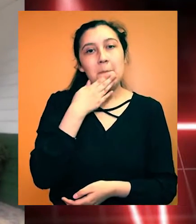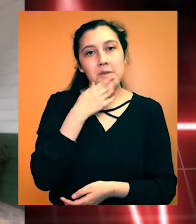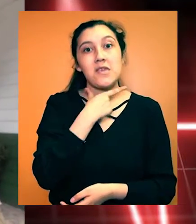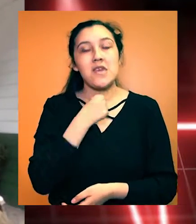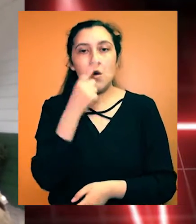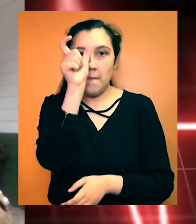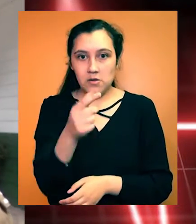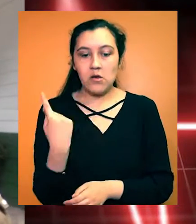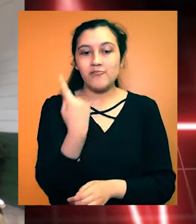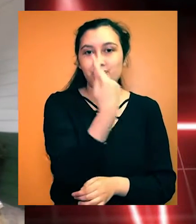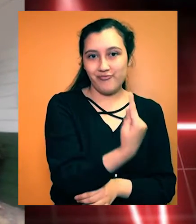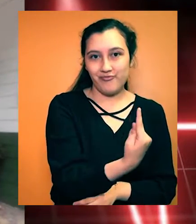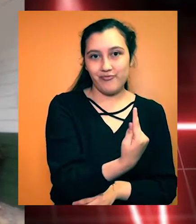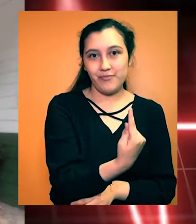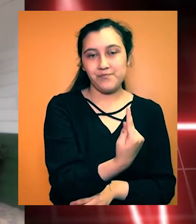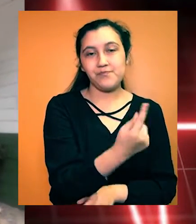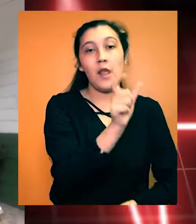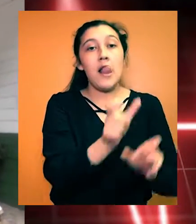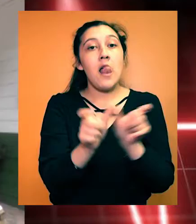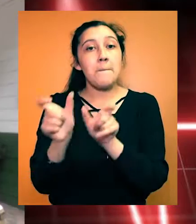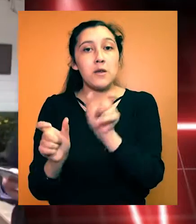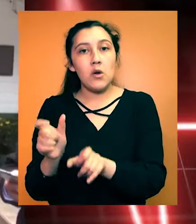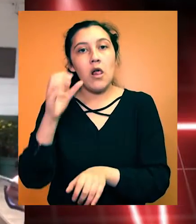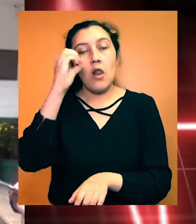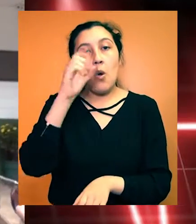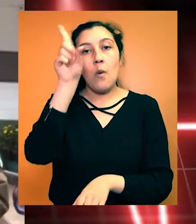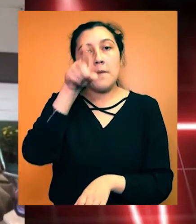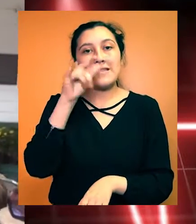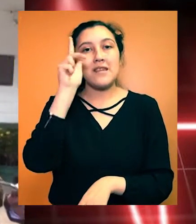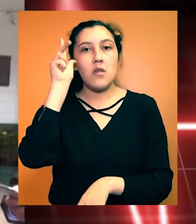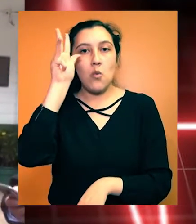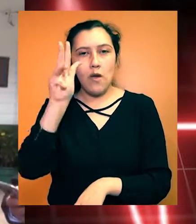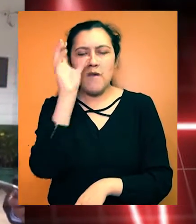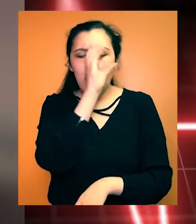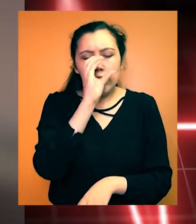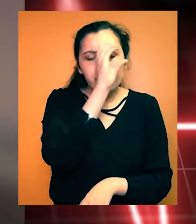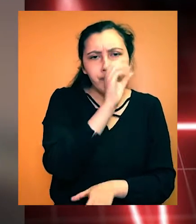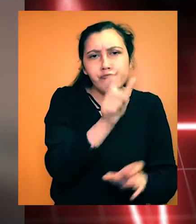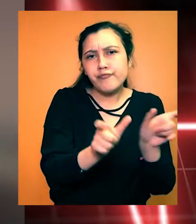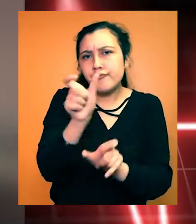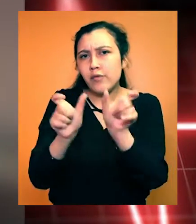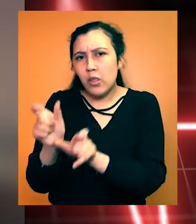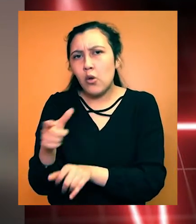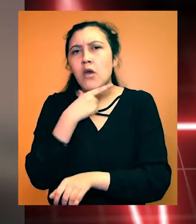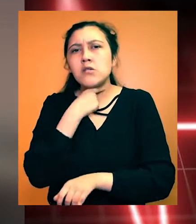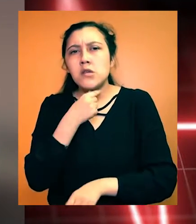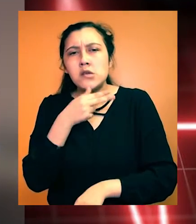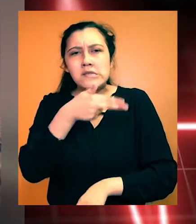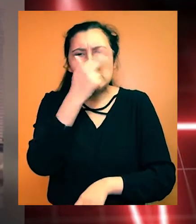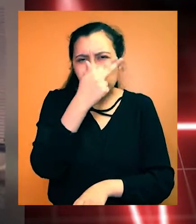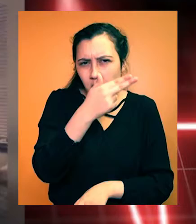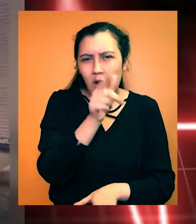detuvo al individuo que estaba ingresando a un lugar a la peluquería que se encuentra en el lugar. Mientras el personal especializado del OS9 busca para dar con